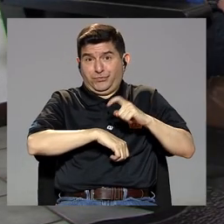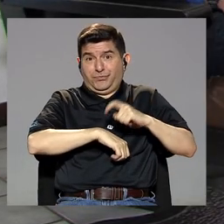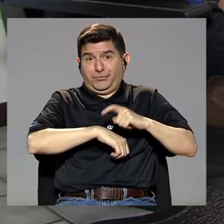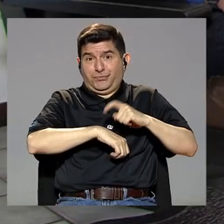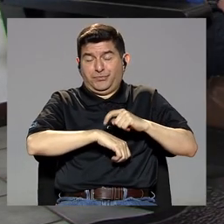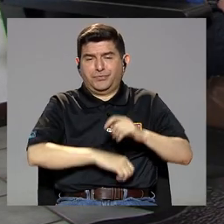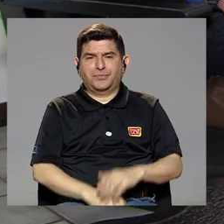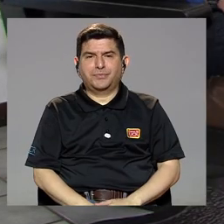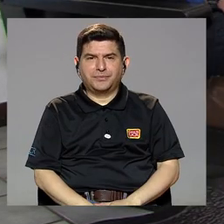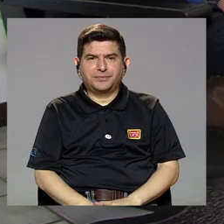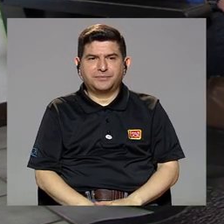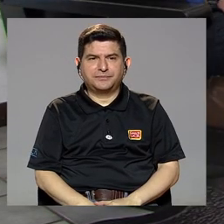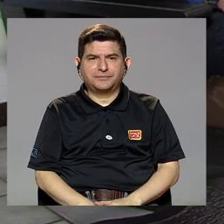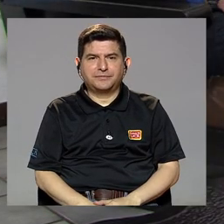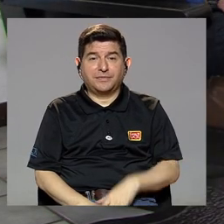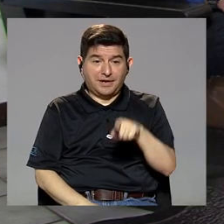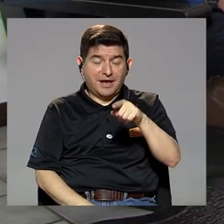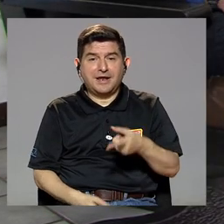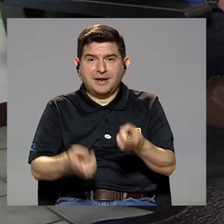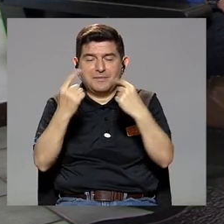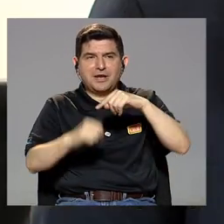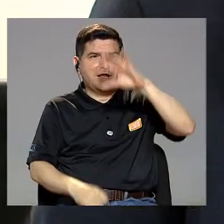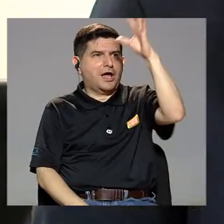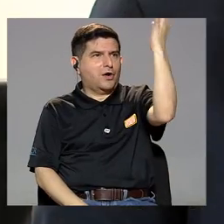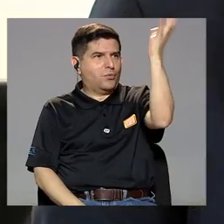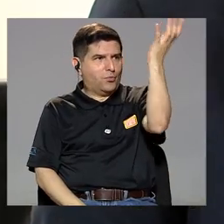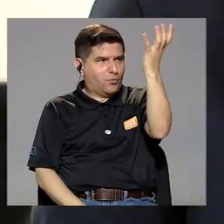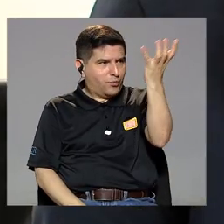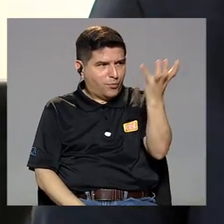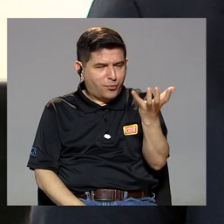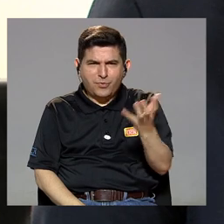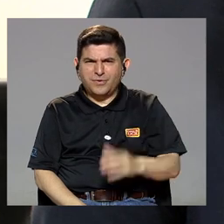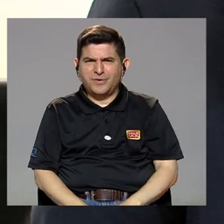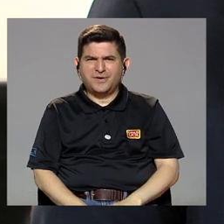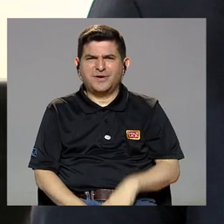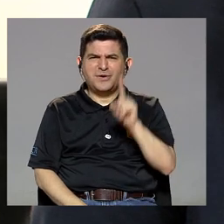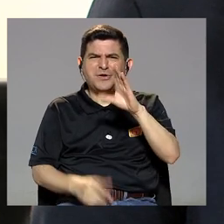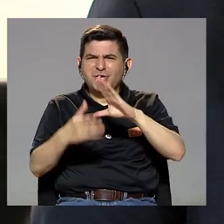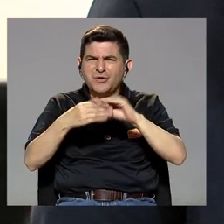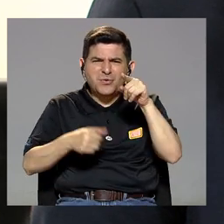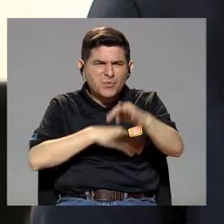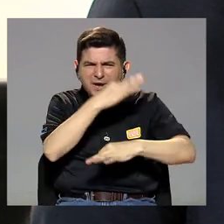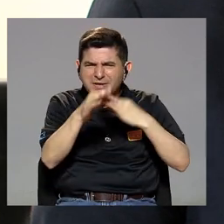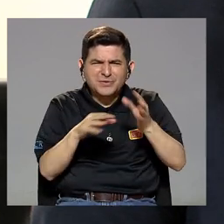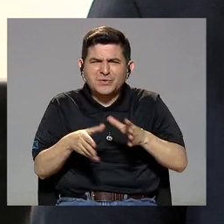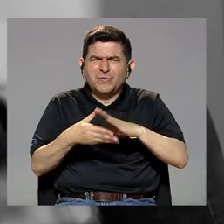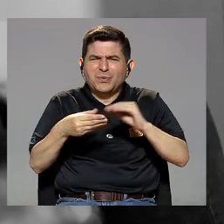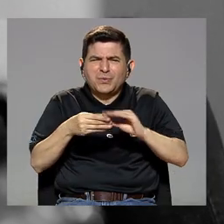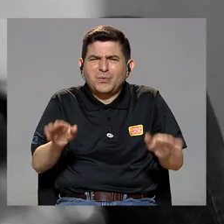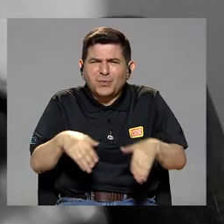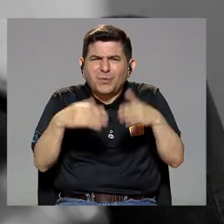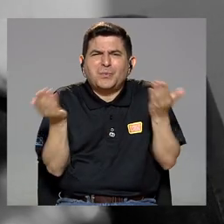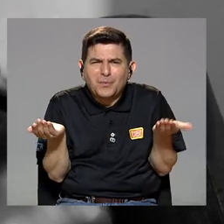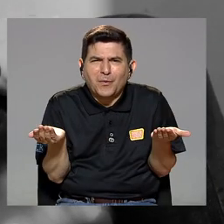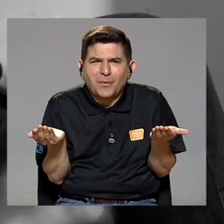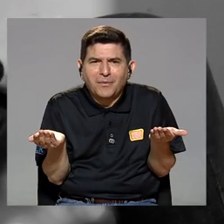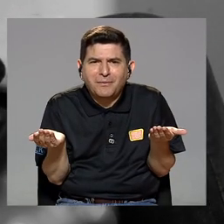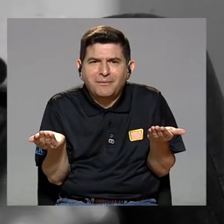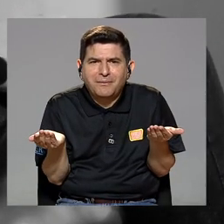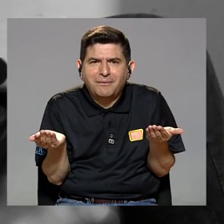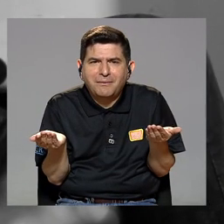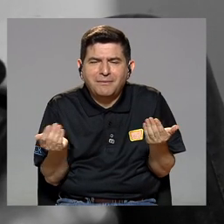llegaba en un platillo volador como se contaba un cuento de ese tipo pues mira